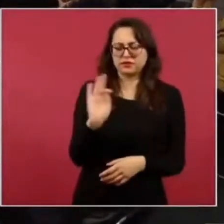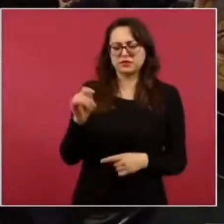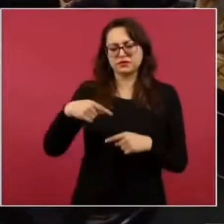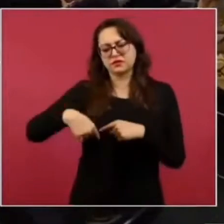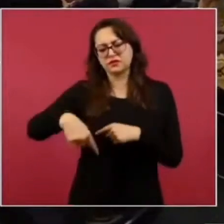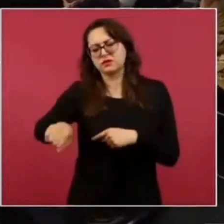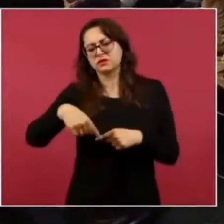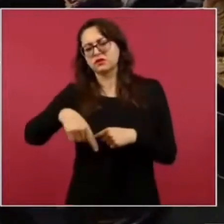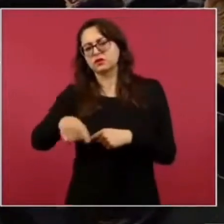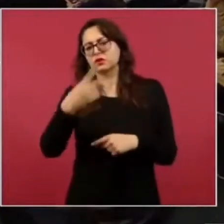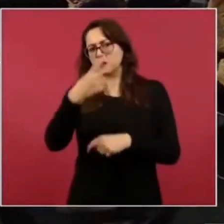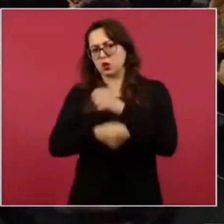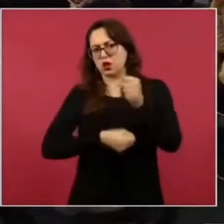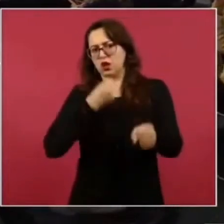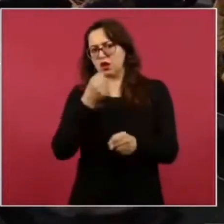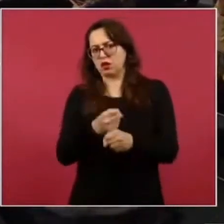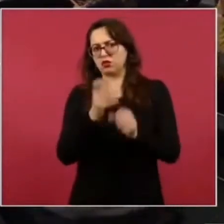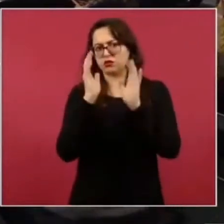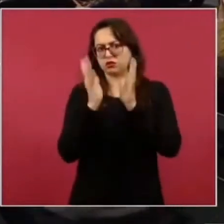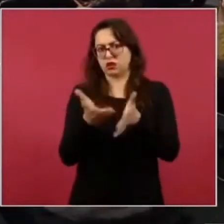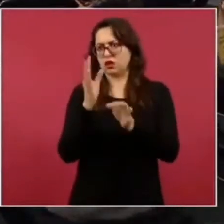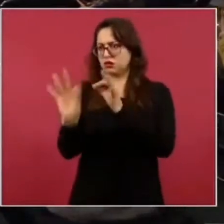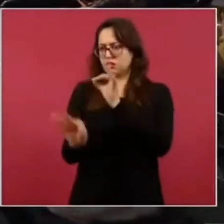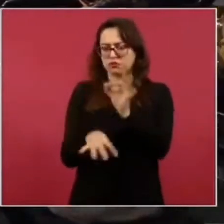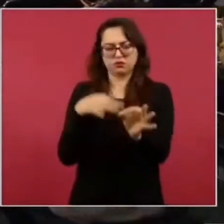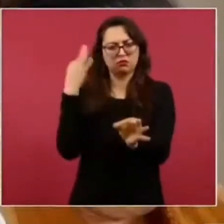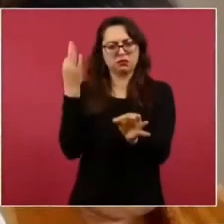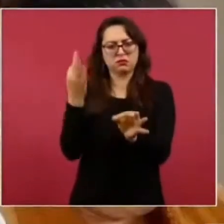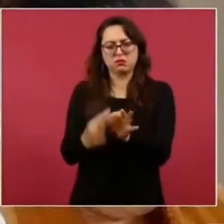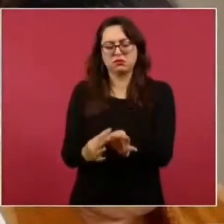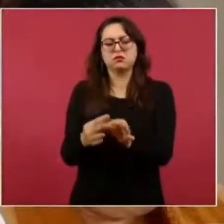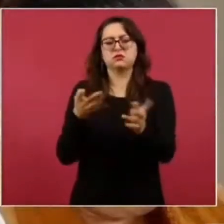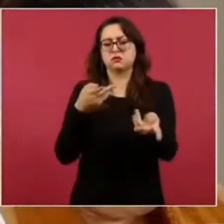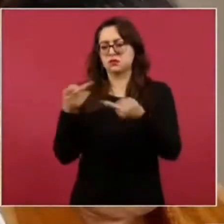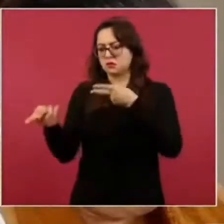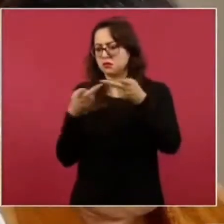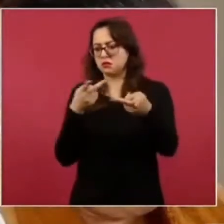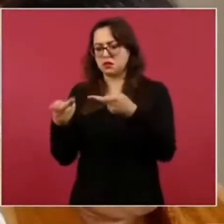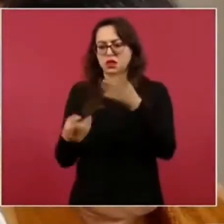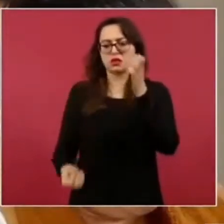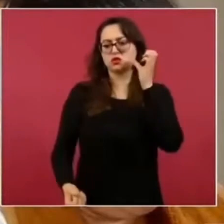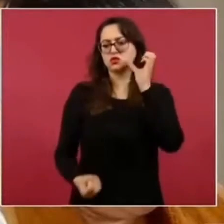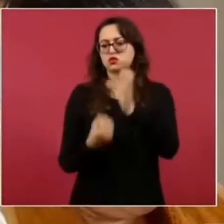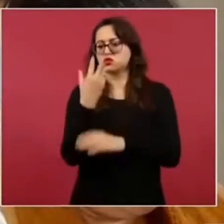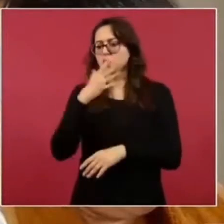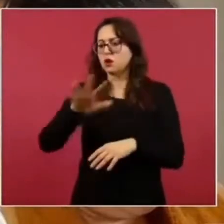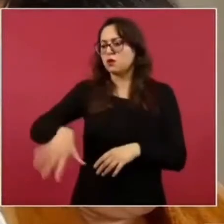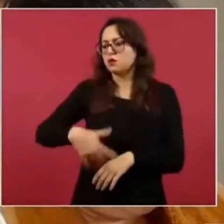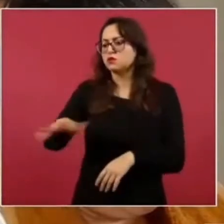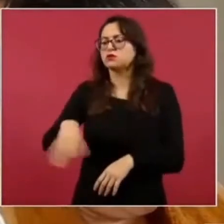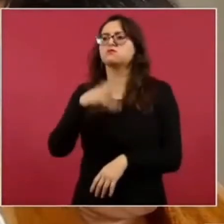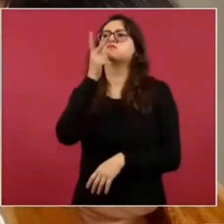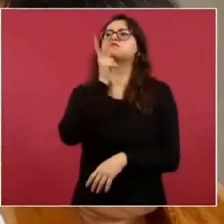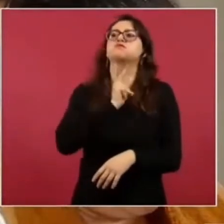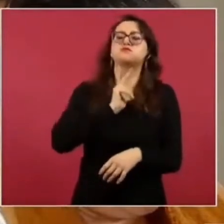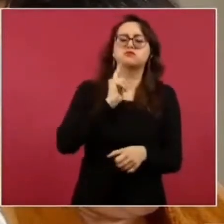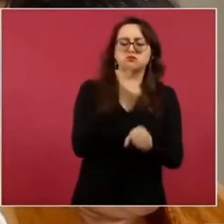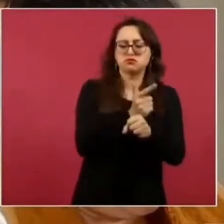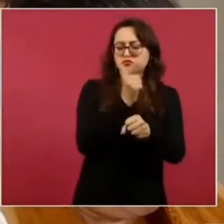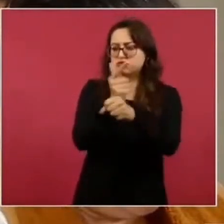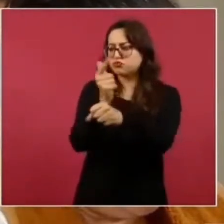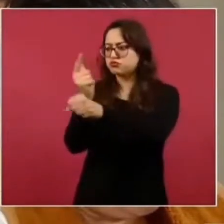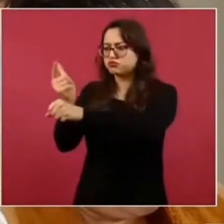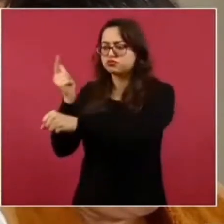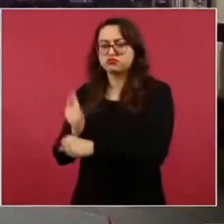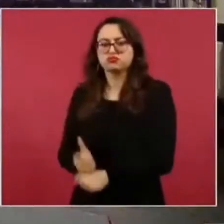término de su mandato? ¿Dejaría bien constituido toda esta estrategia para yacimientos nuevos y de exploración en la región, lo que